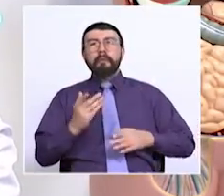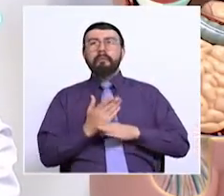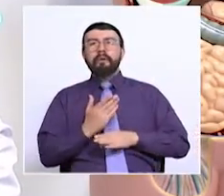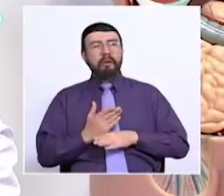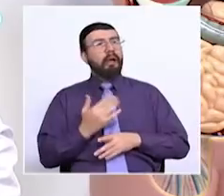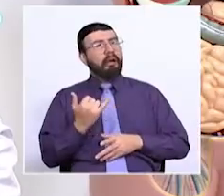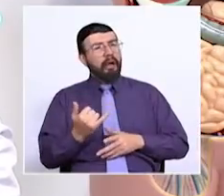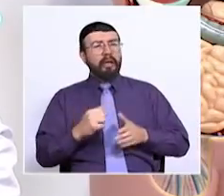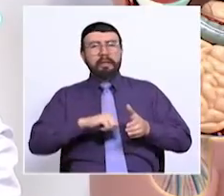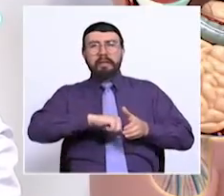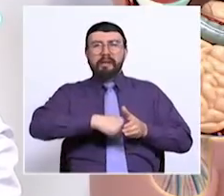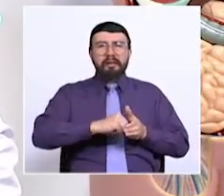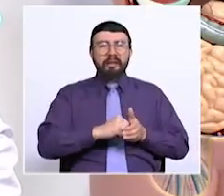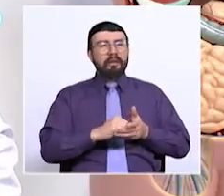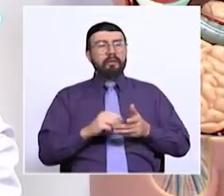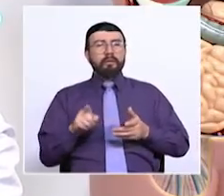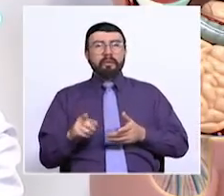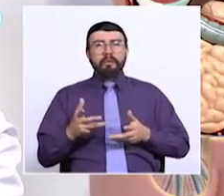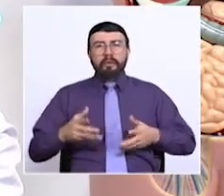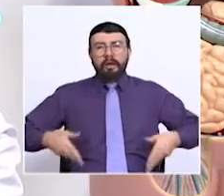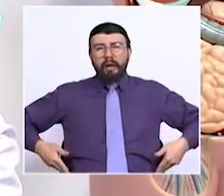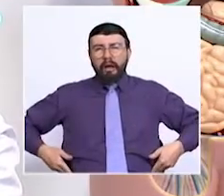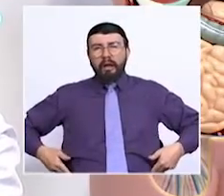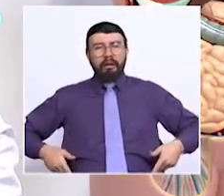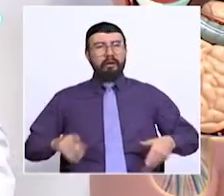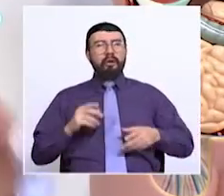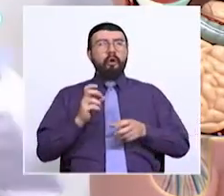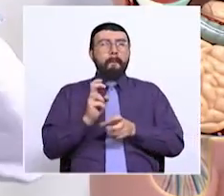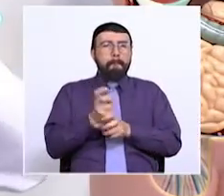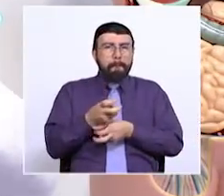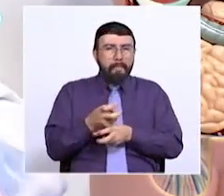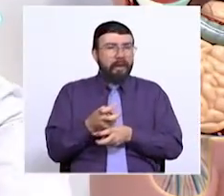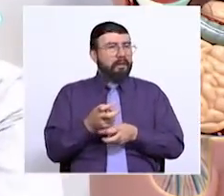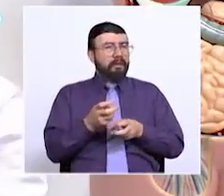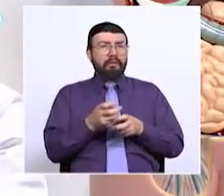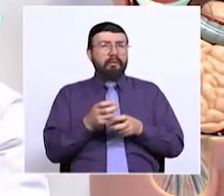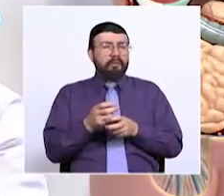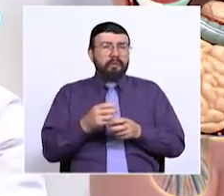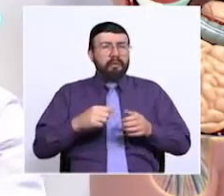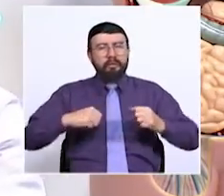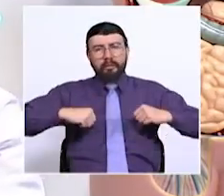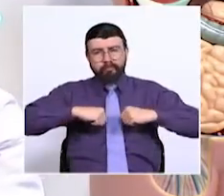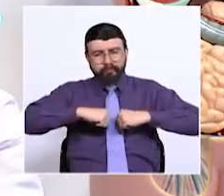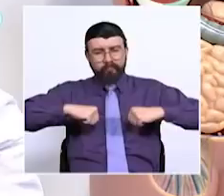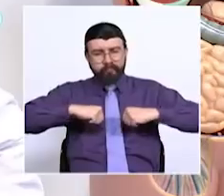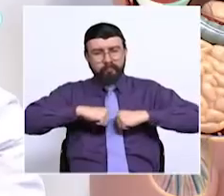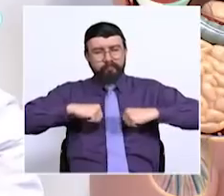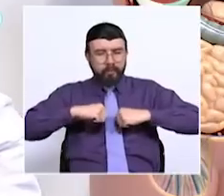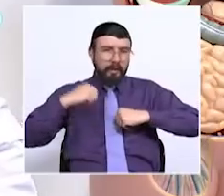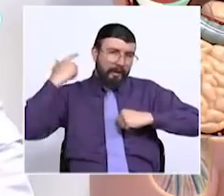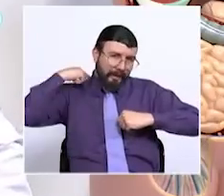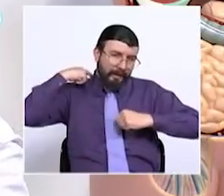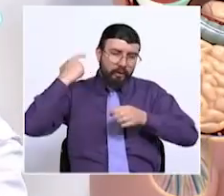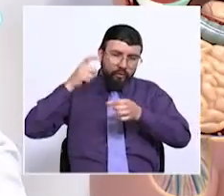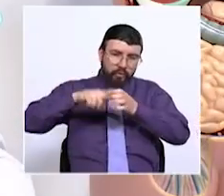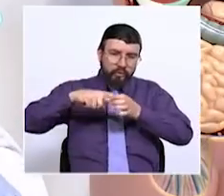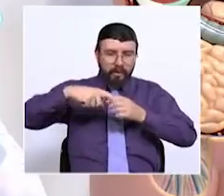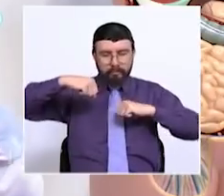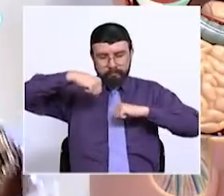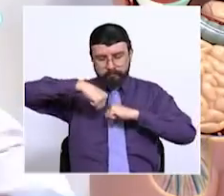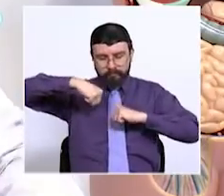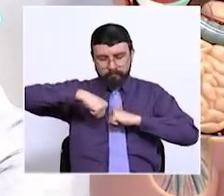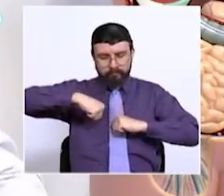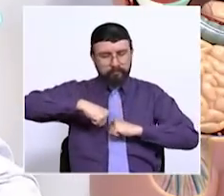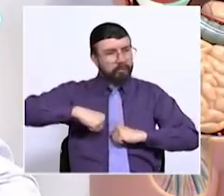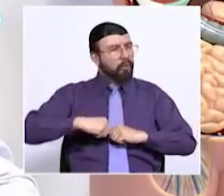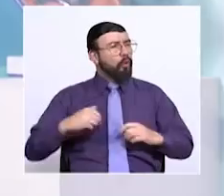articulaciones, cadera, rodilla y vértebras o articulaciones en la columna, los discos vertebrales. ¿Cómo es eso? ¿Cómo